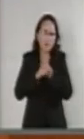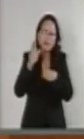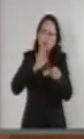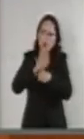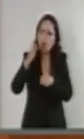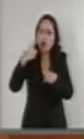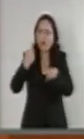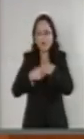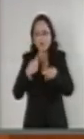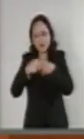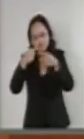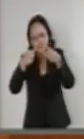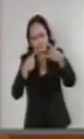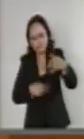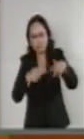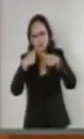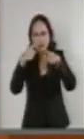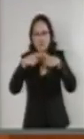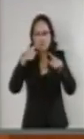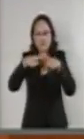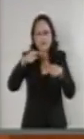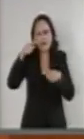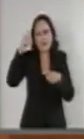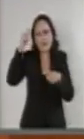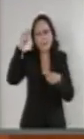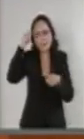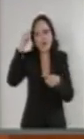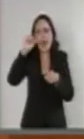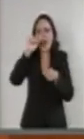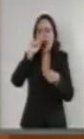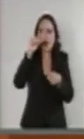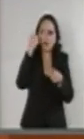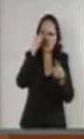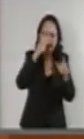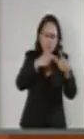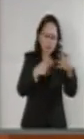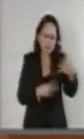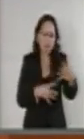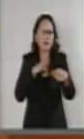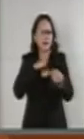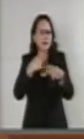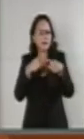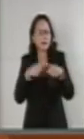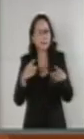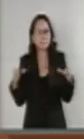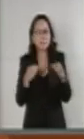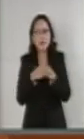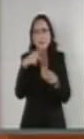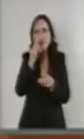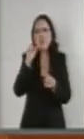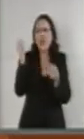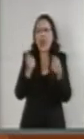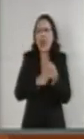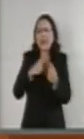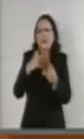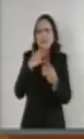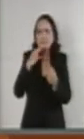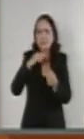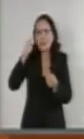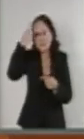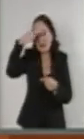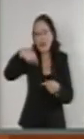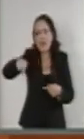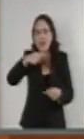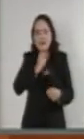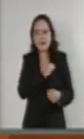trastornos mentales, espectro autista, pero que tienen un problema menor para la salud pública,